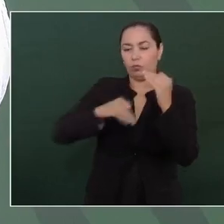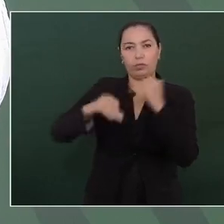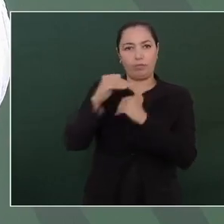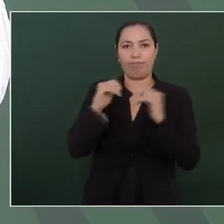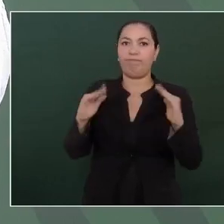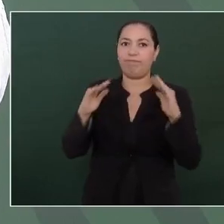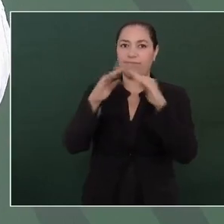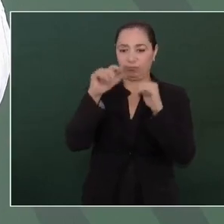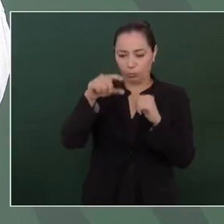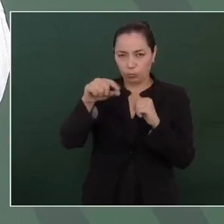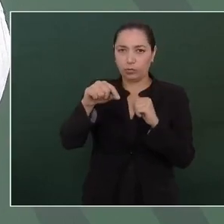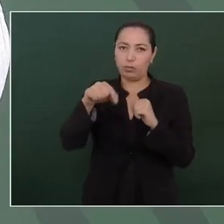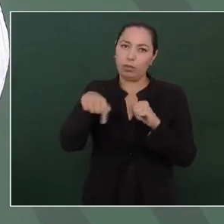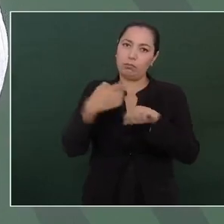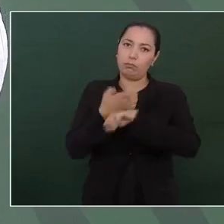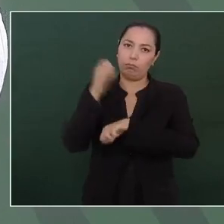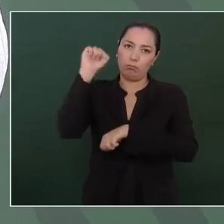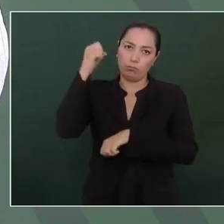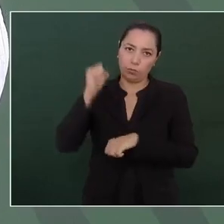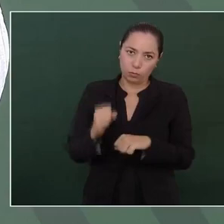De Sinaloa.